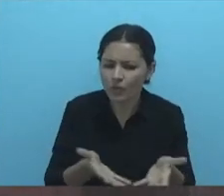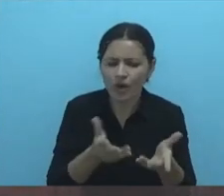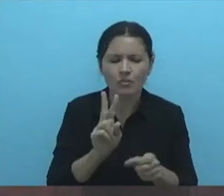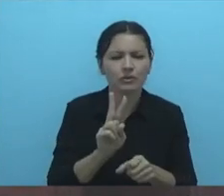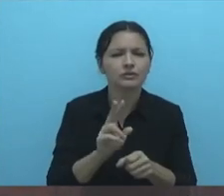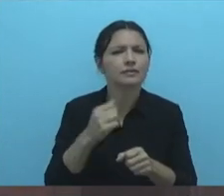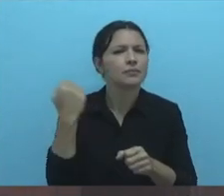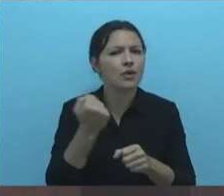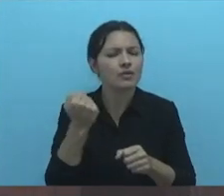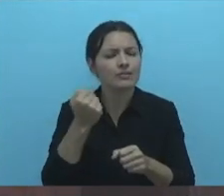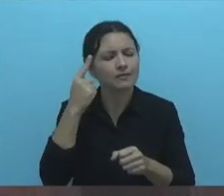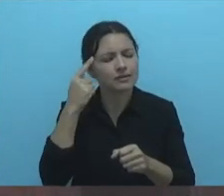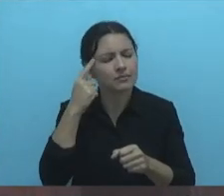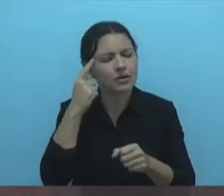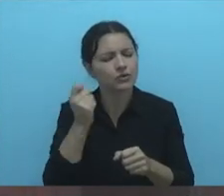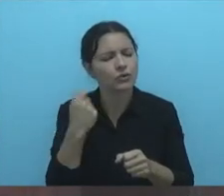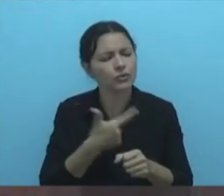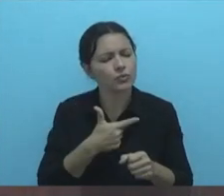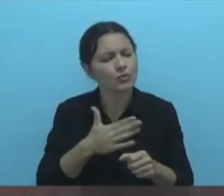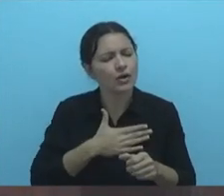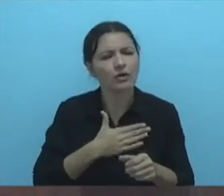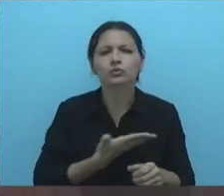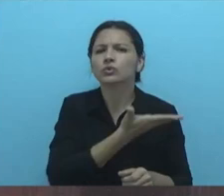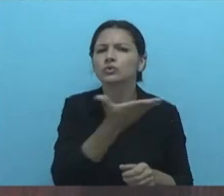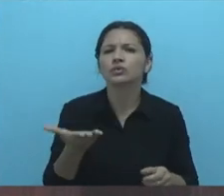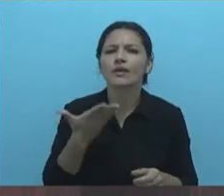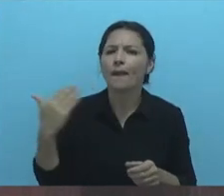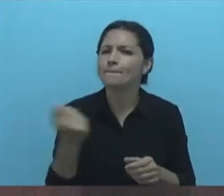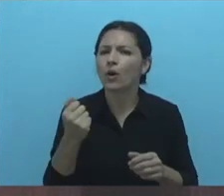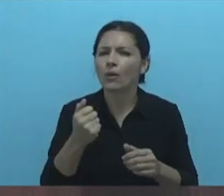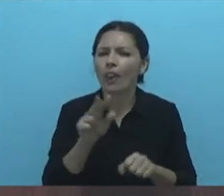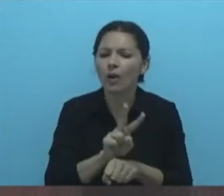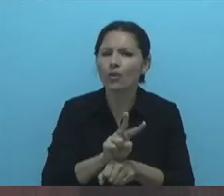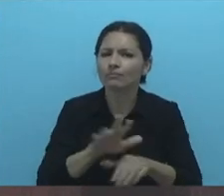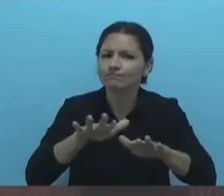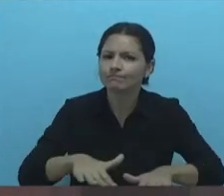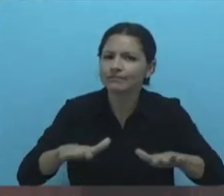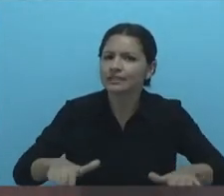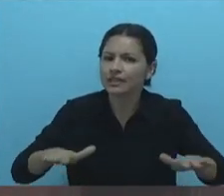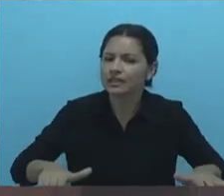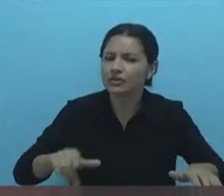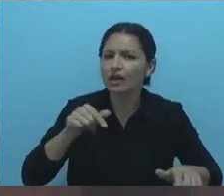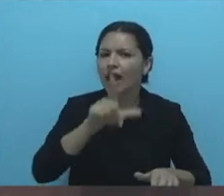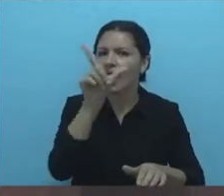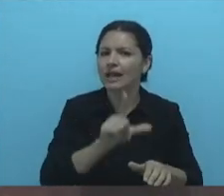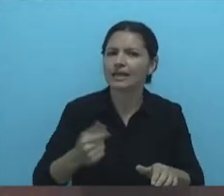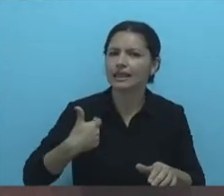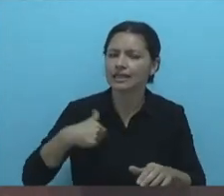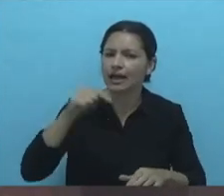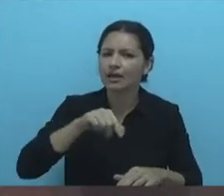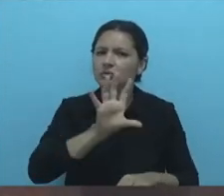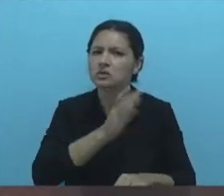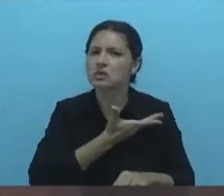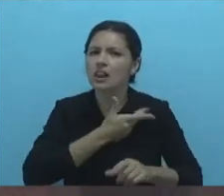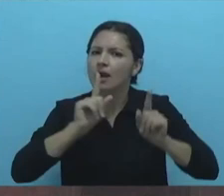fervientemente que lo más precioso que esta sociedad tiene por resguardar son a los niños a las niñas en Argentina y en esta provincia de